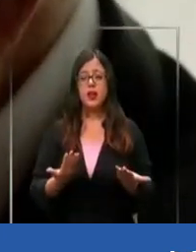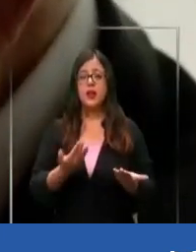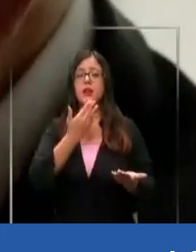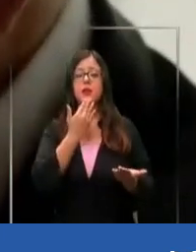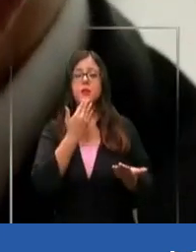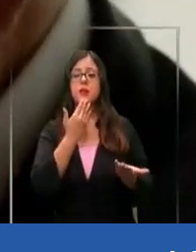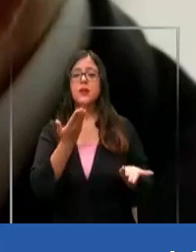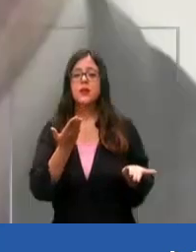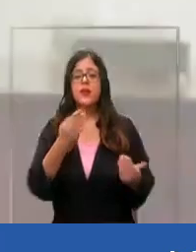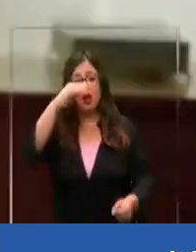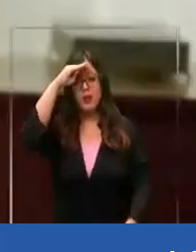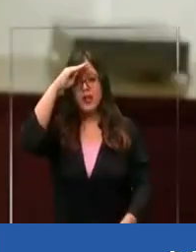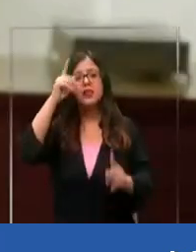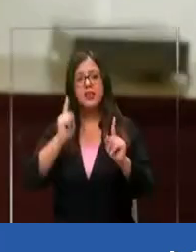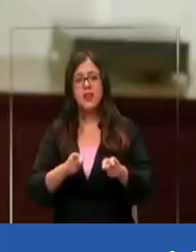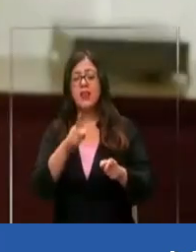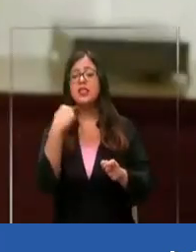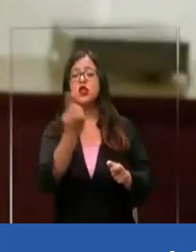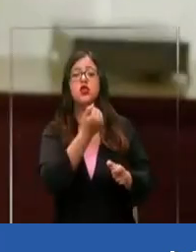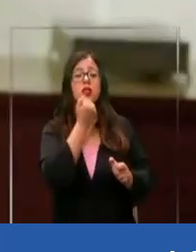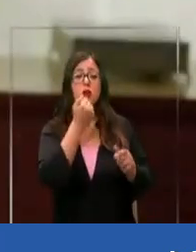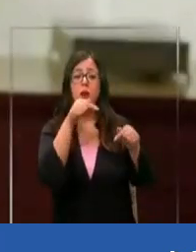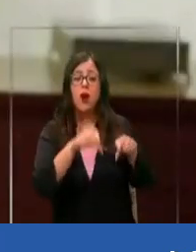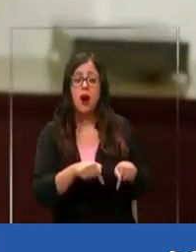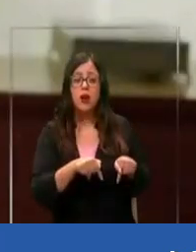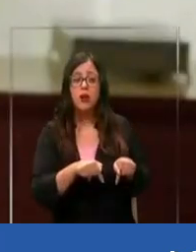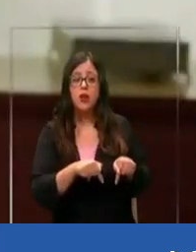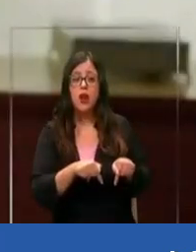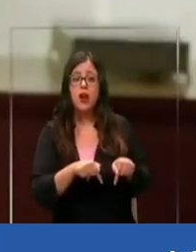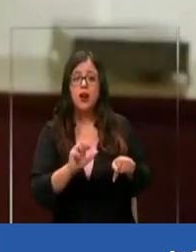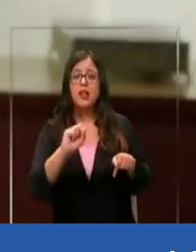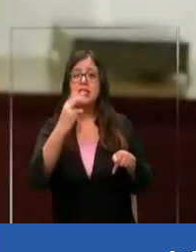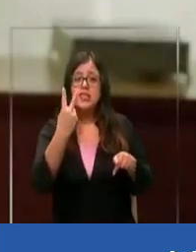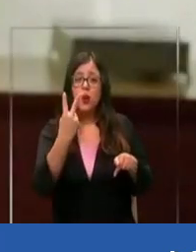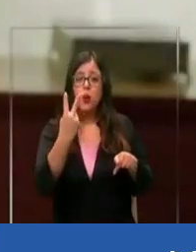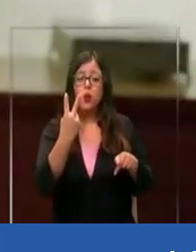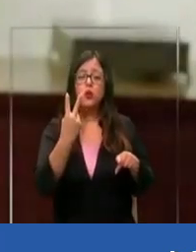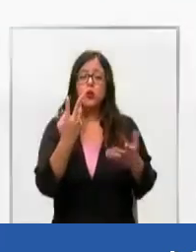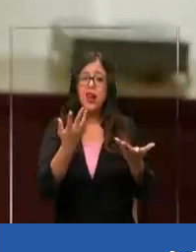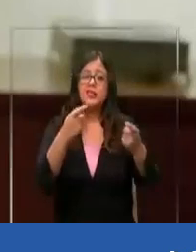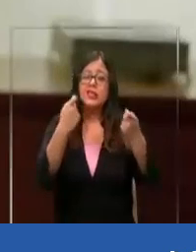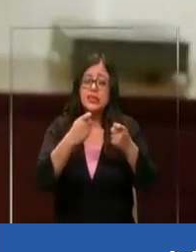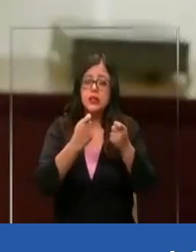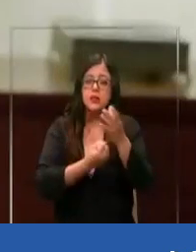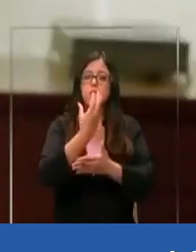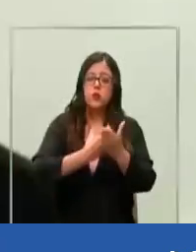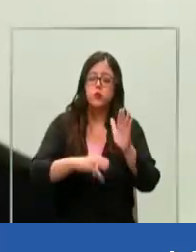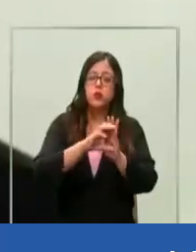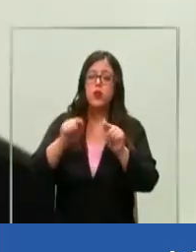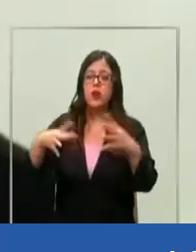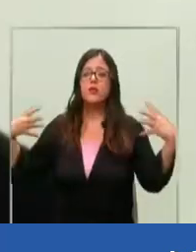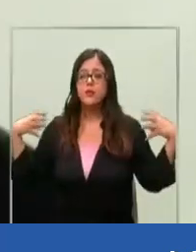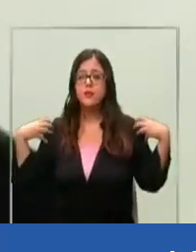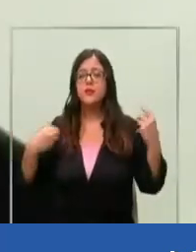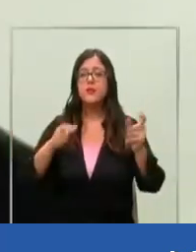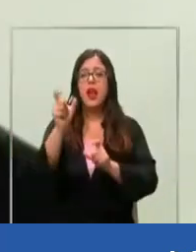un poquito de experiencia. Si fallamos ahora en este segundo intento constitucional, será responsabilidad de